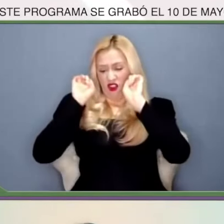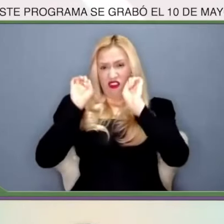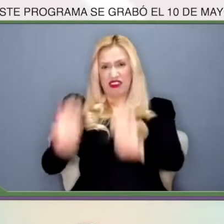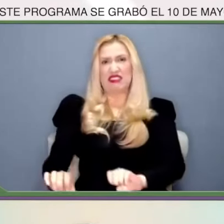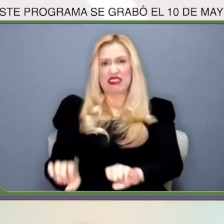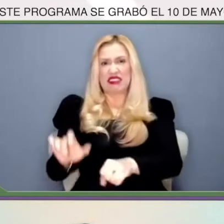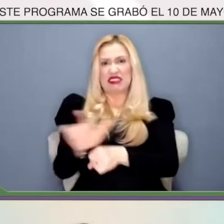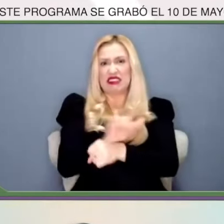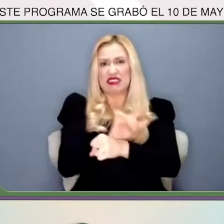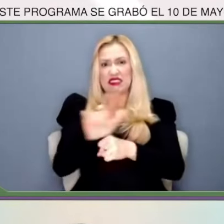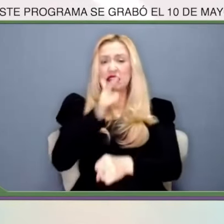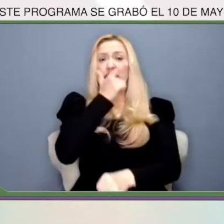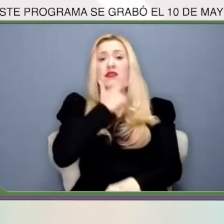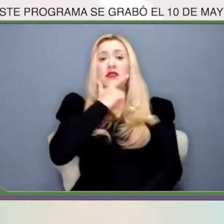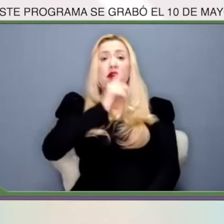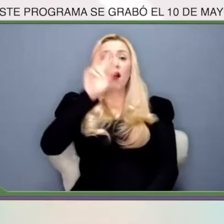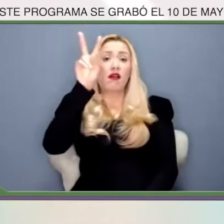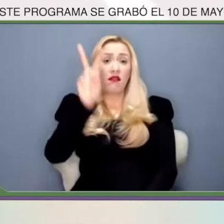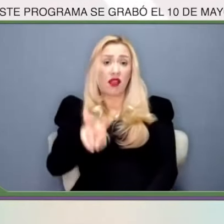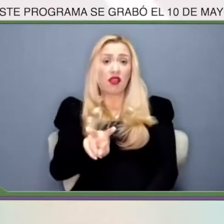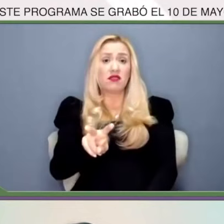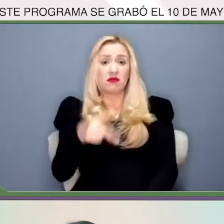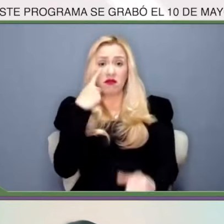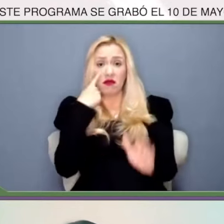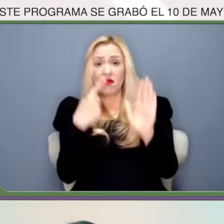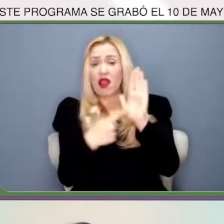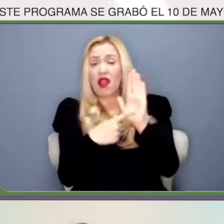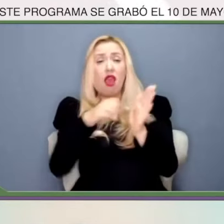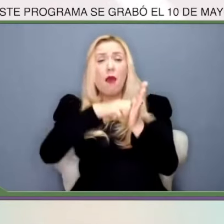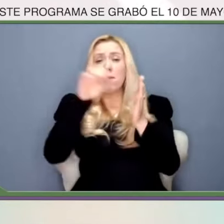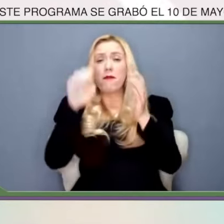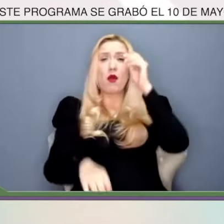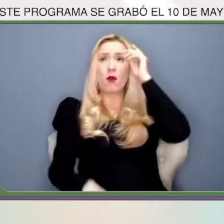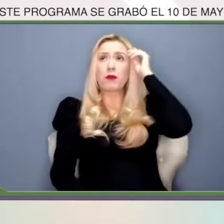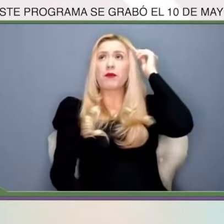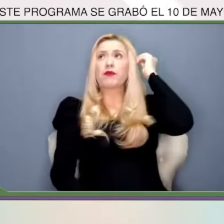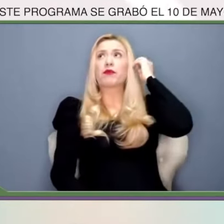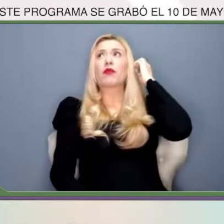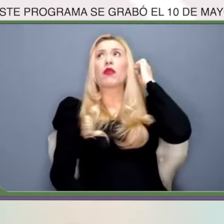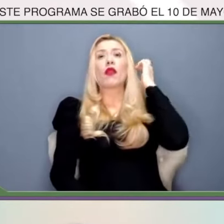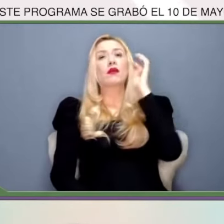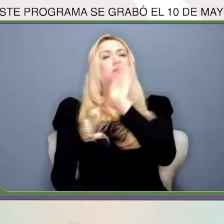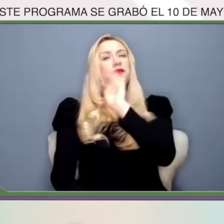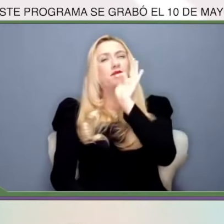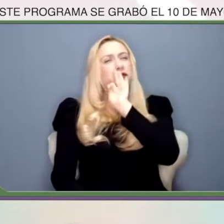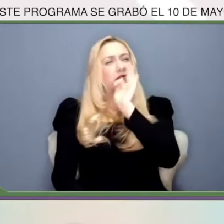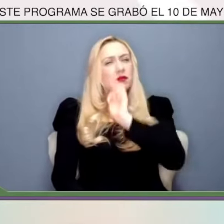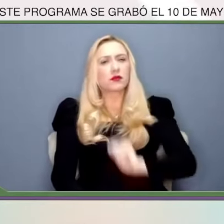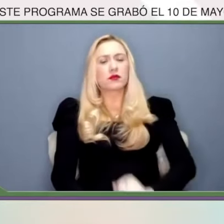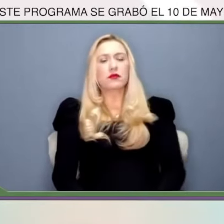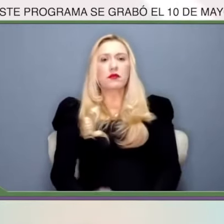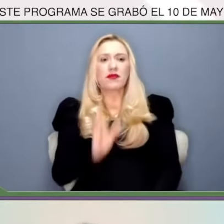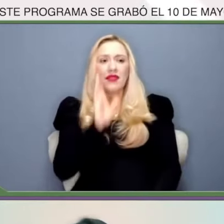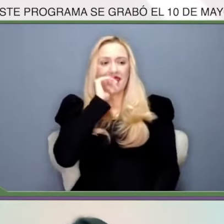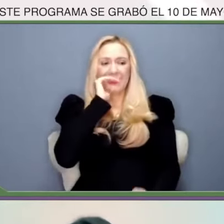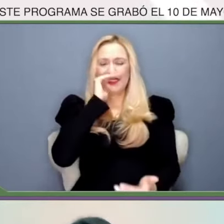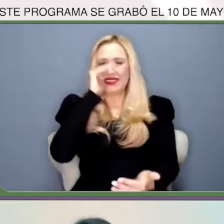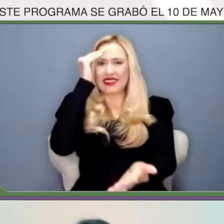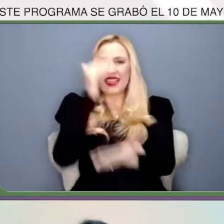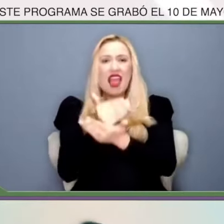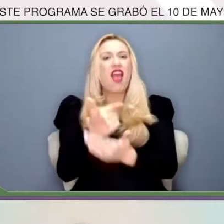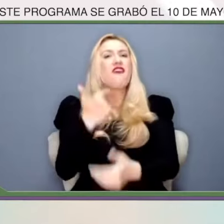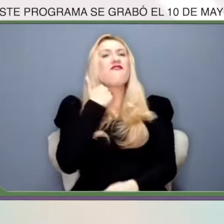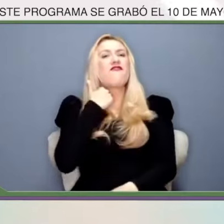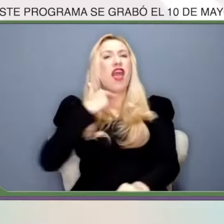mano con todo lo que estamos hablando, ¿no? Por ejemplo, si aún no se ha podido detener los